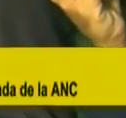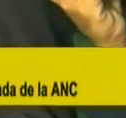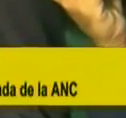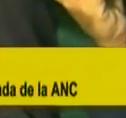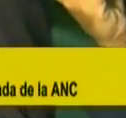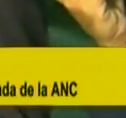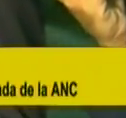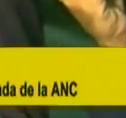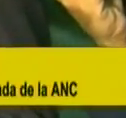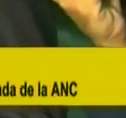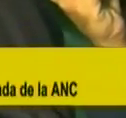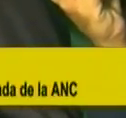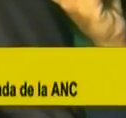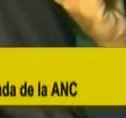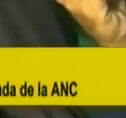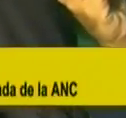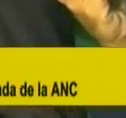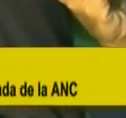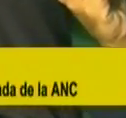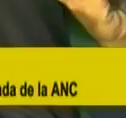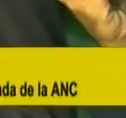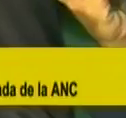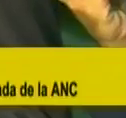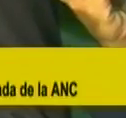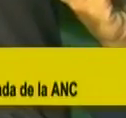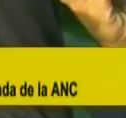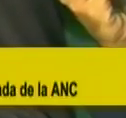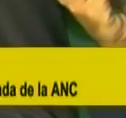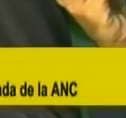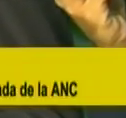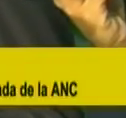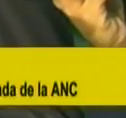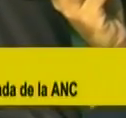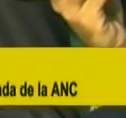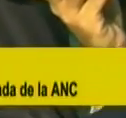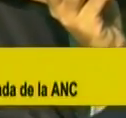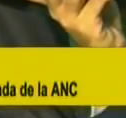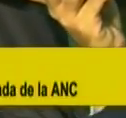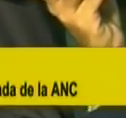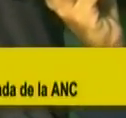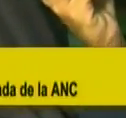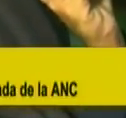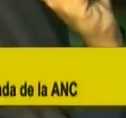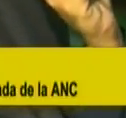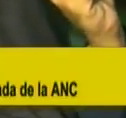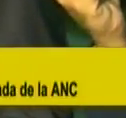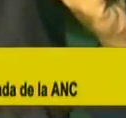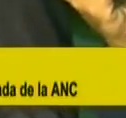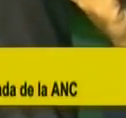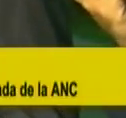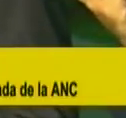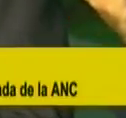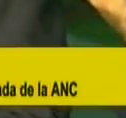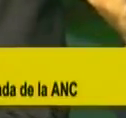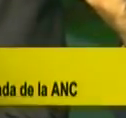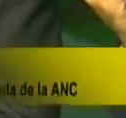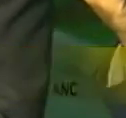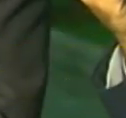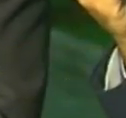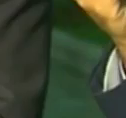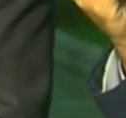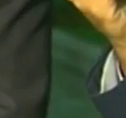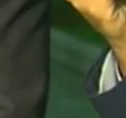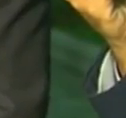perdón, derogatorias y finales. Y ya la tendríamos lista para el día jueves. De manera que nuestro pueblo va a tener a partir del día